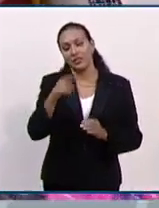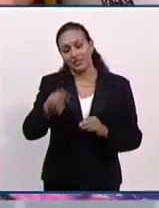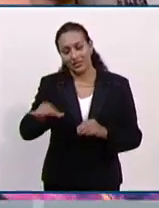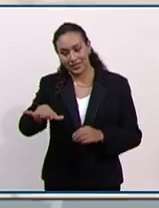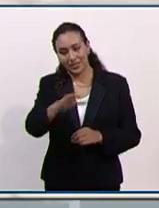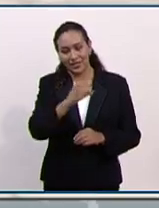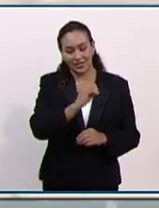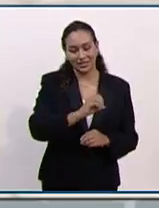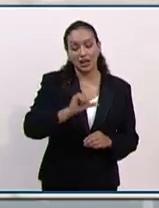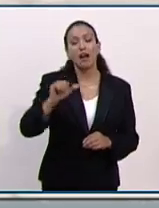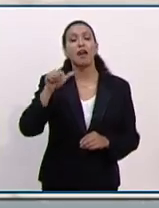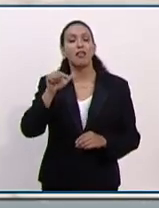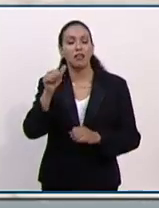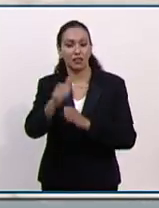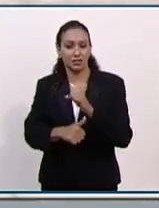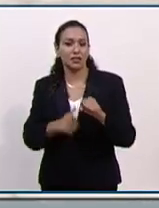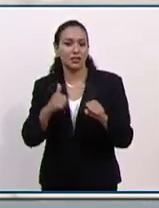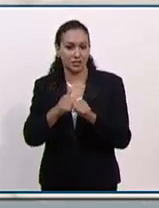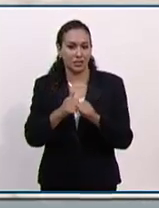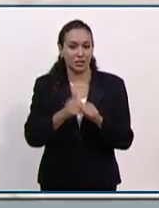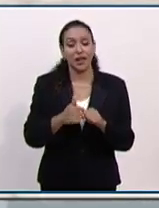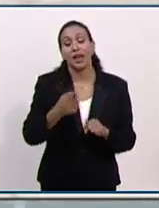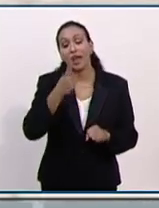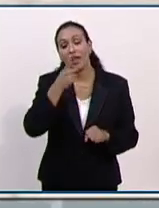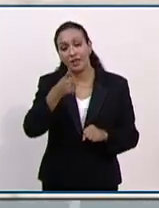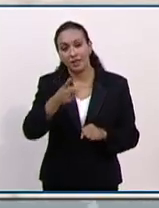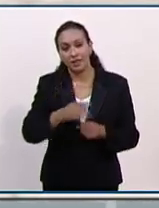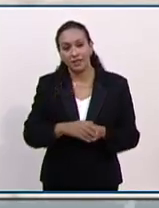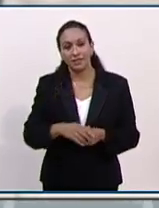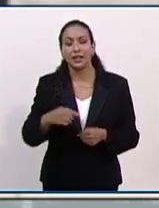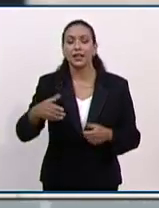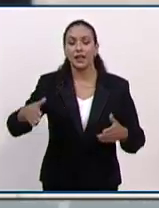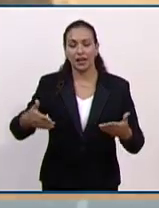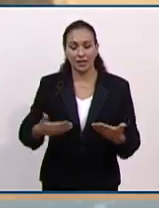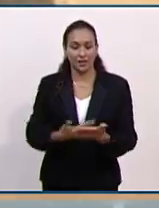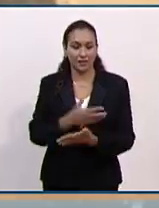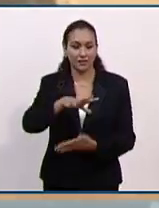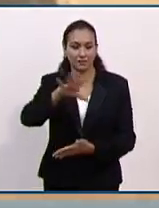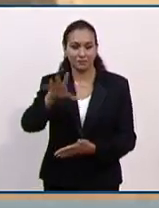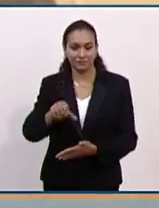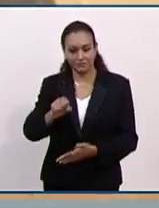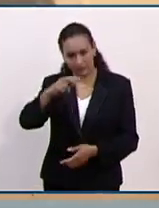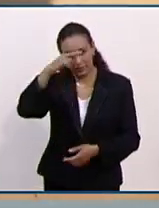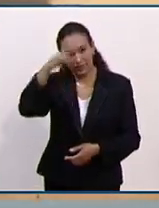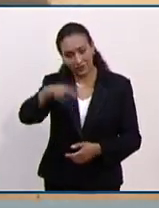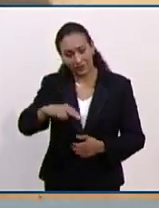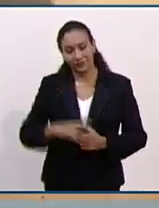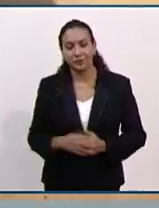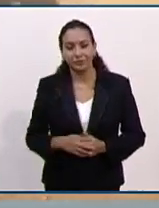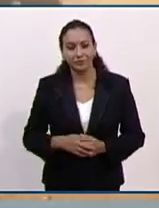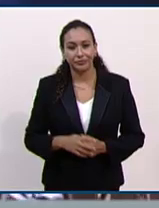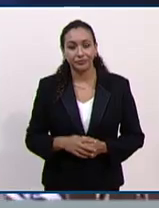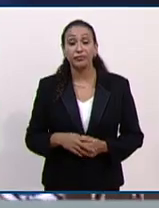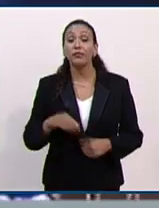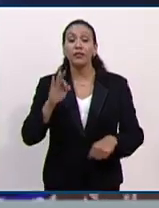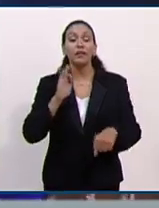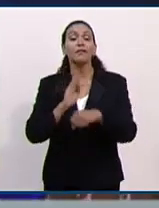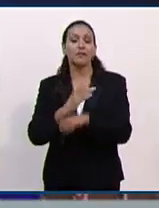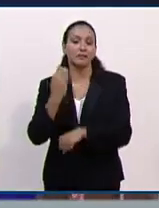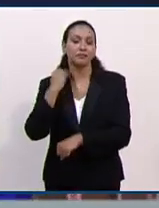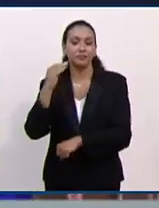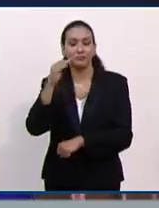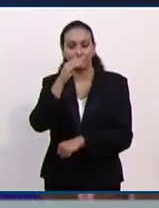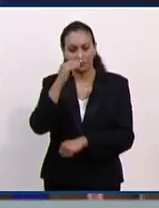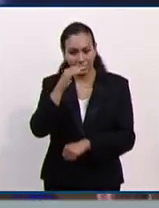de 0 a 17 años se autodescribe como afromexicana o afrodescendiente. La Defensoría Pública Federal